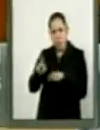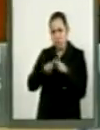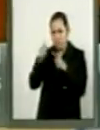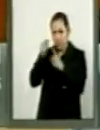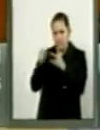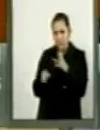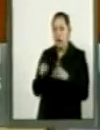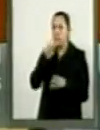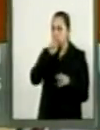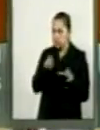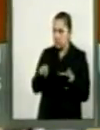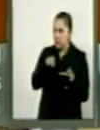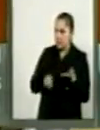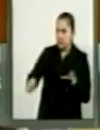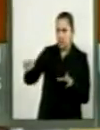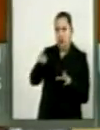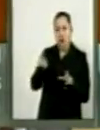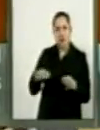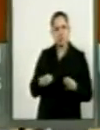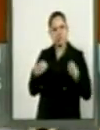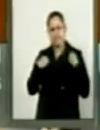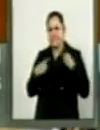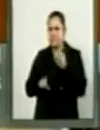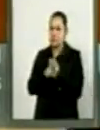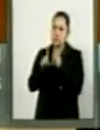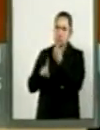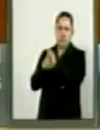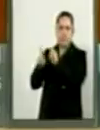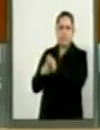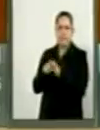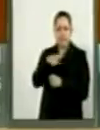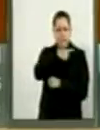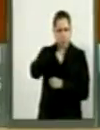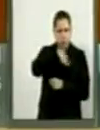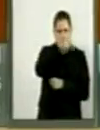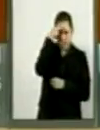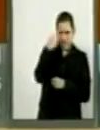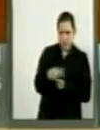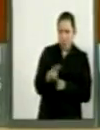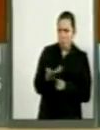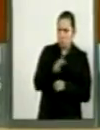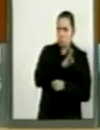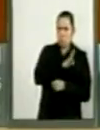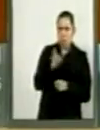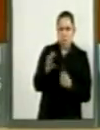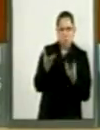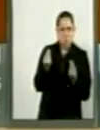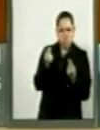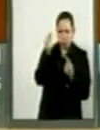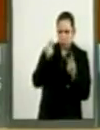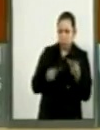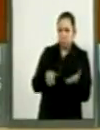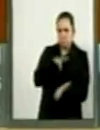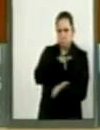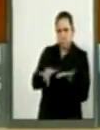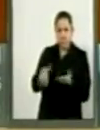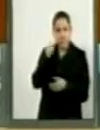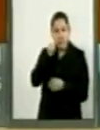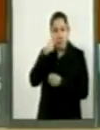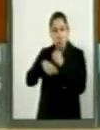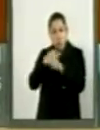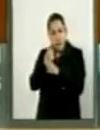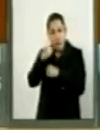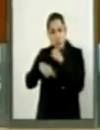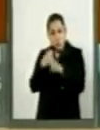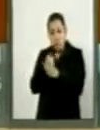crisis humanitaria. Y en ella México tiene mucho por hacer. Cada año, 150 mil migrantes